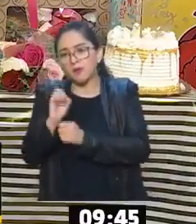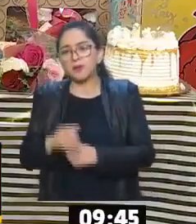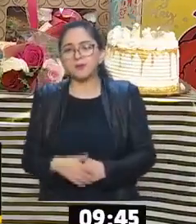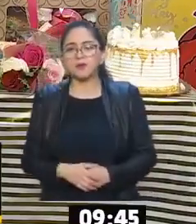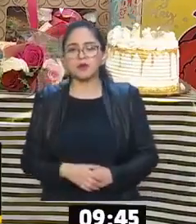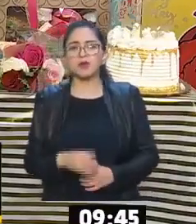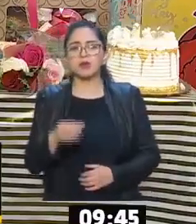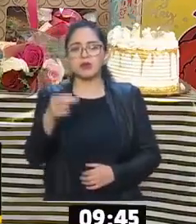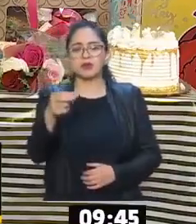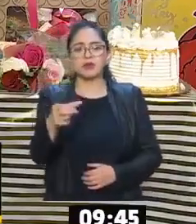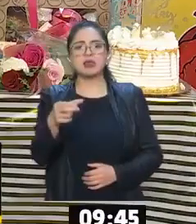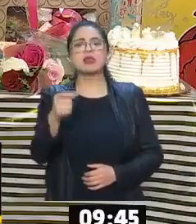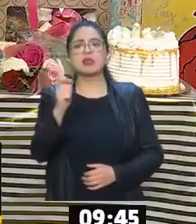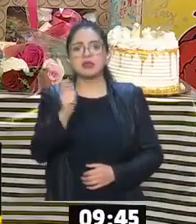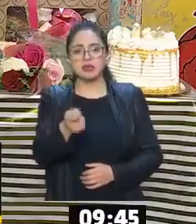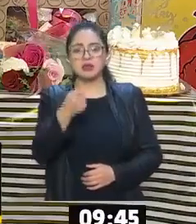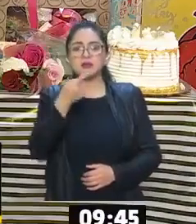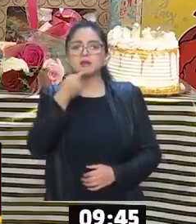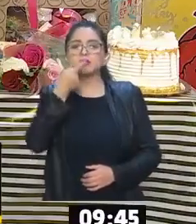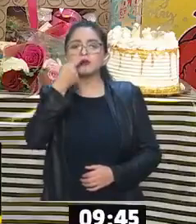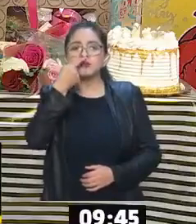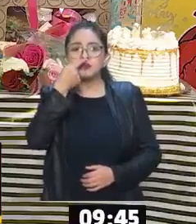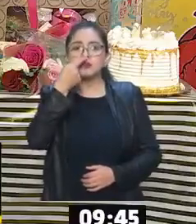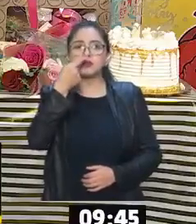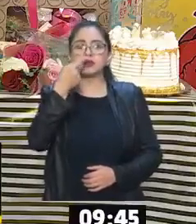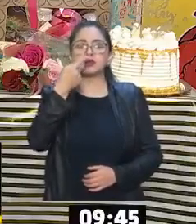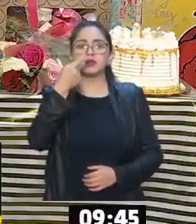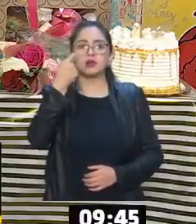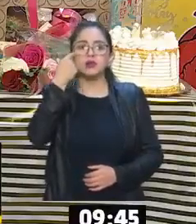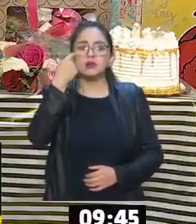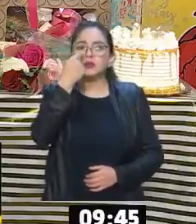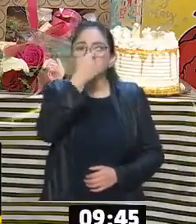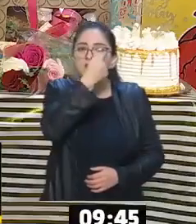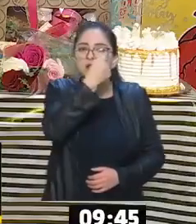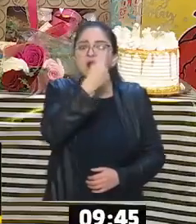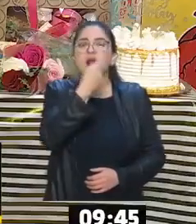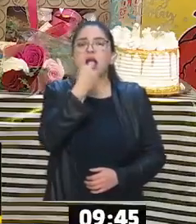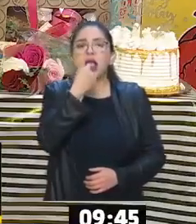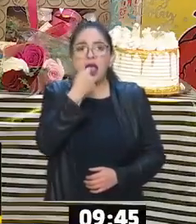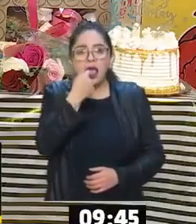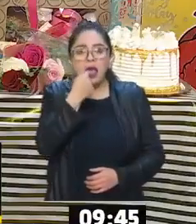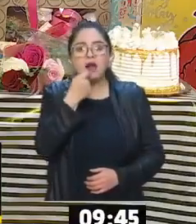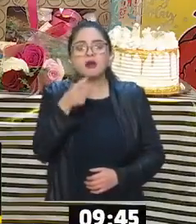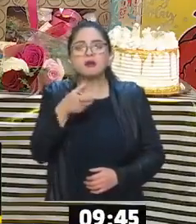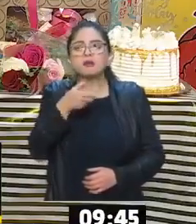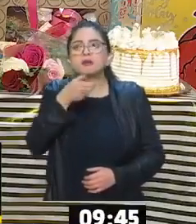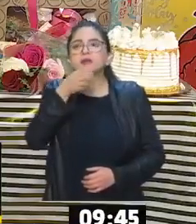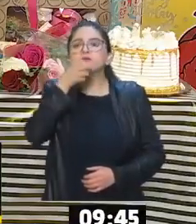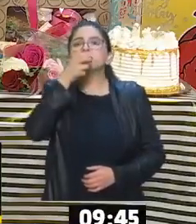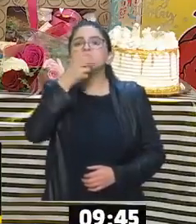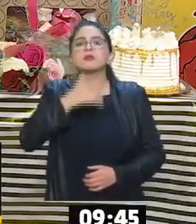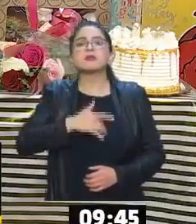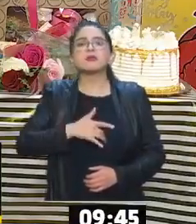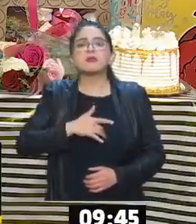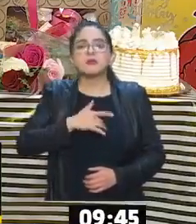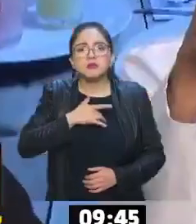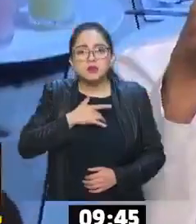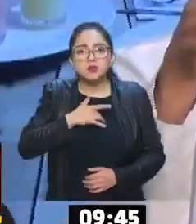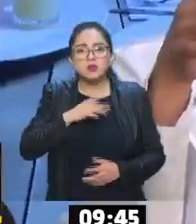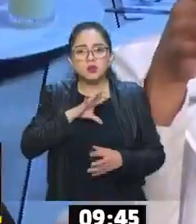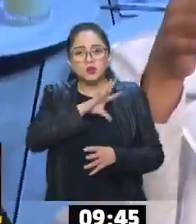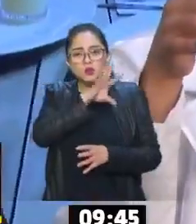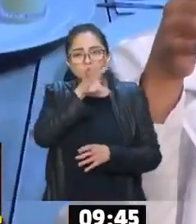técnica donde estamos utilizando la vista, el olfato y el gusto para poder desarrollar técnicamente esta cata. A ver. Todos los